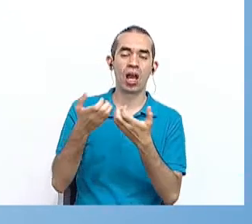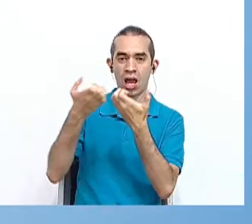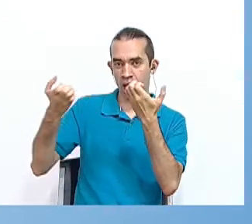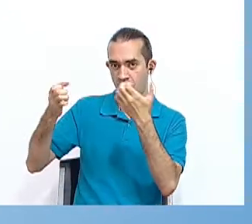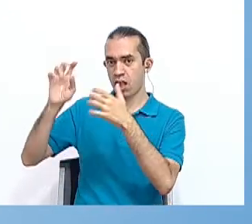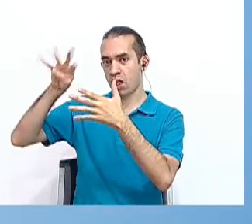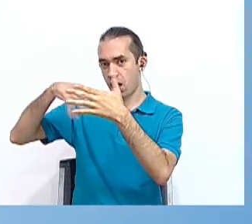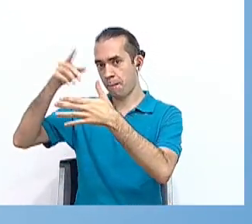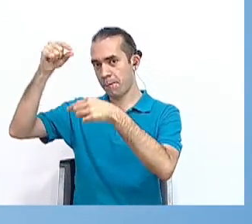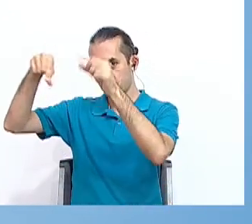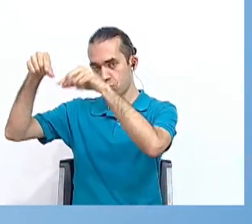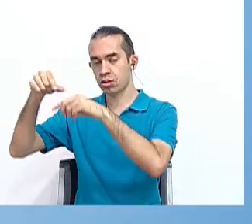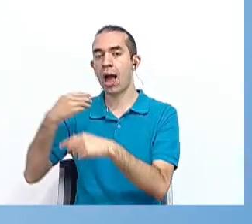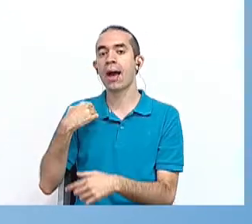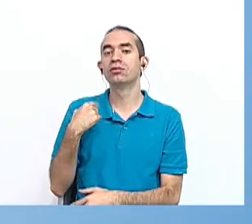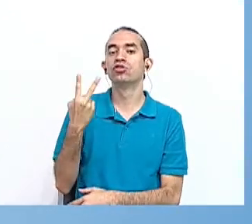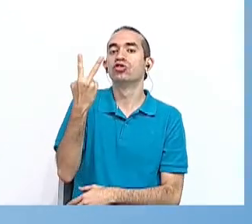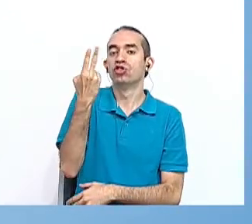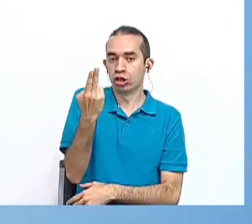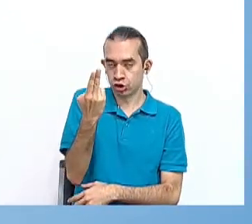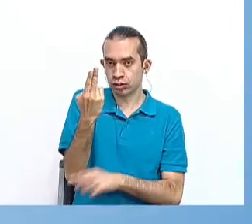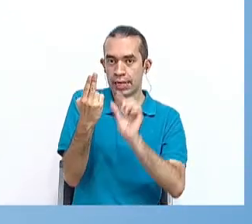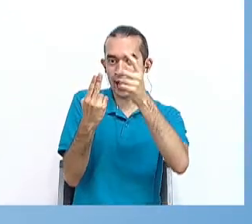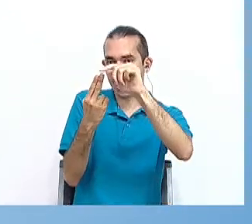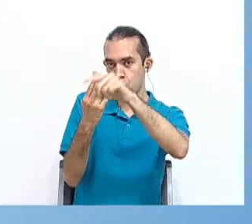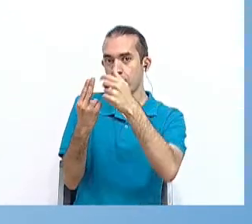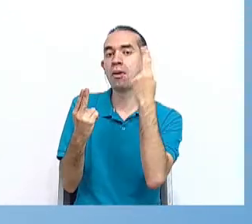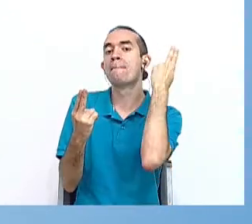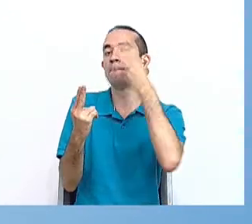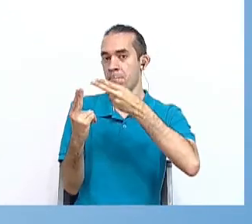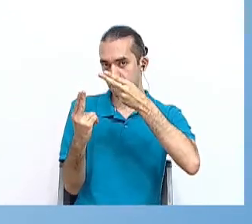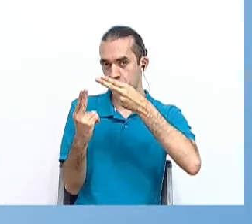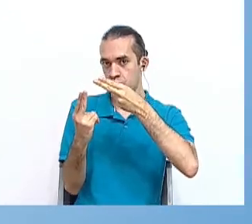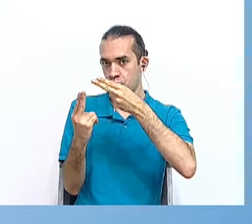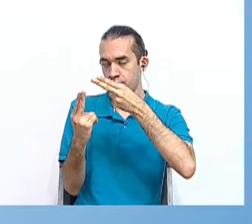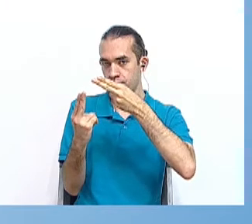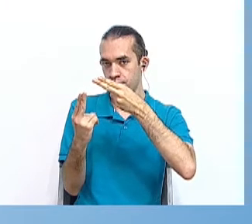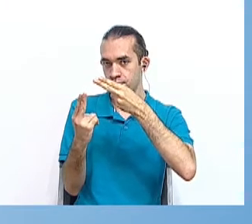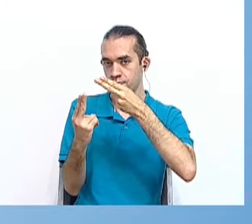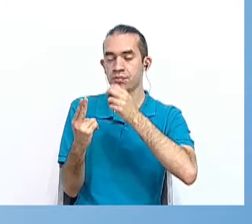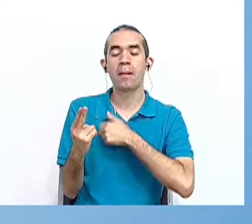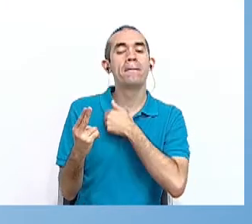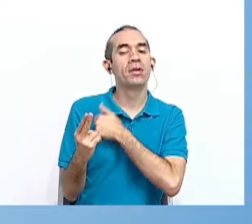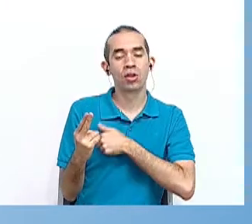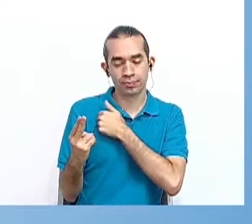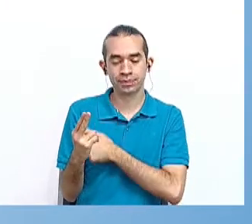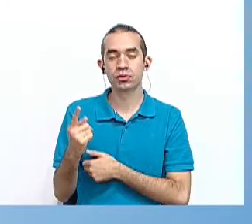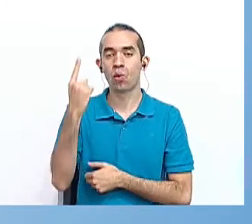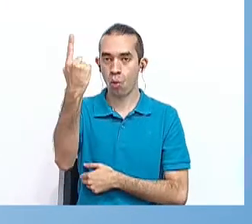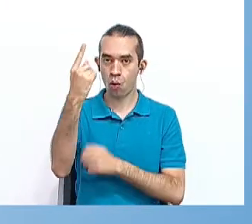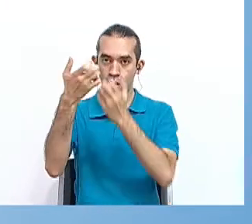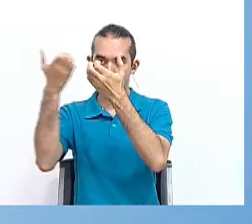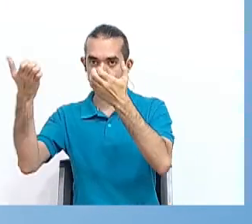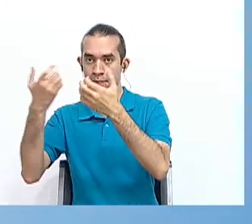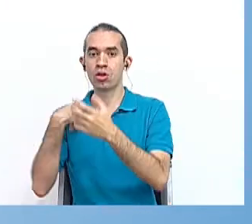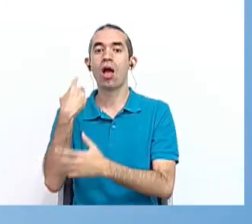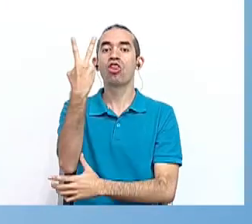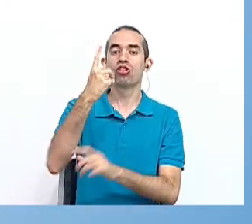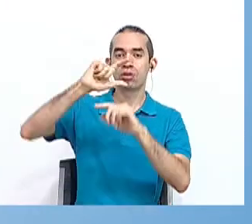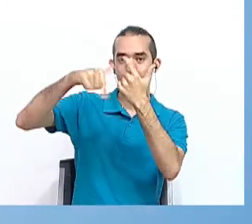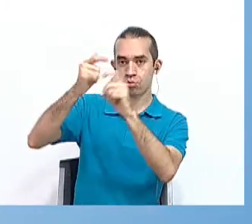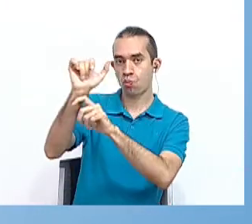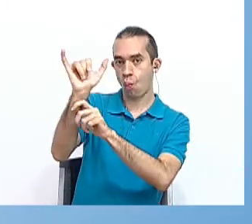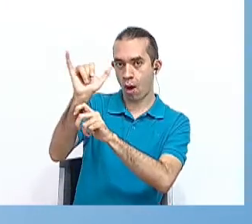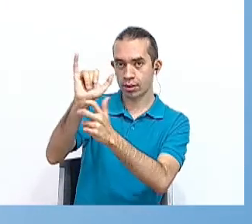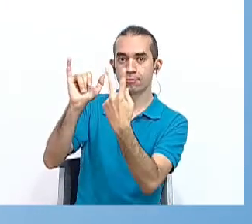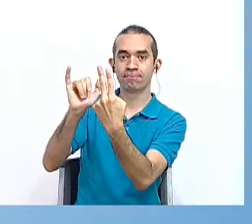elementos formados por 2 átomos. Muy bien, un elemento formado por 2 átomos